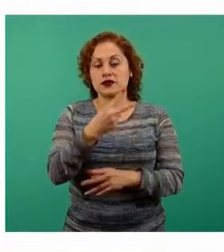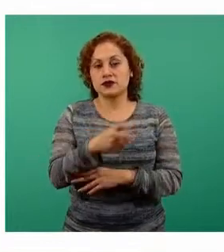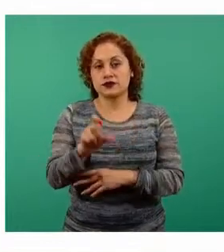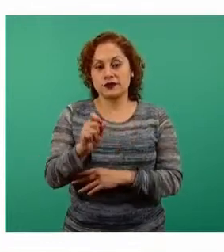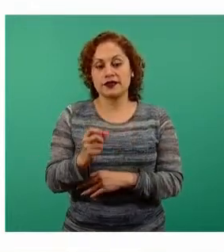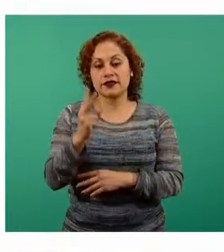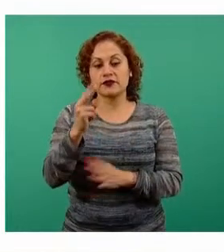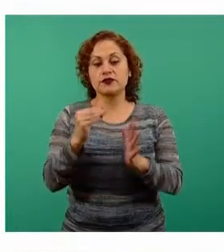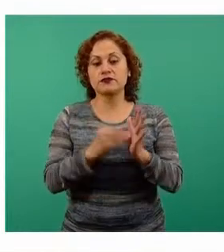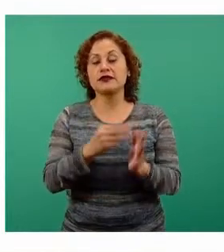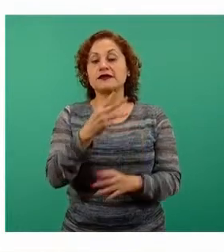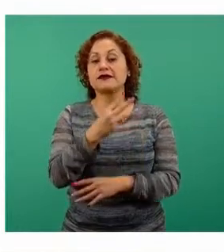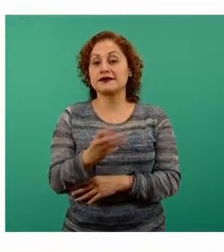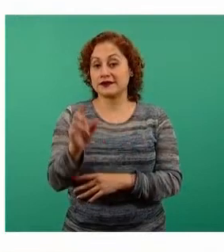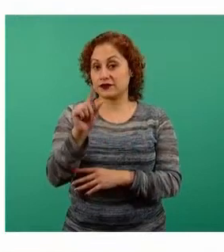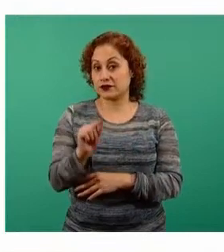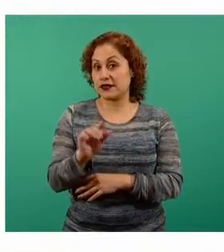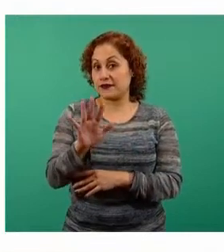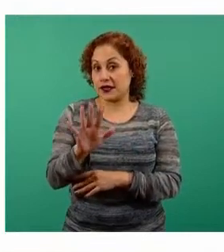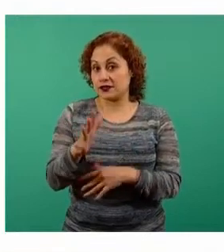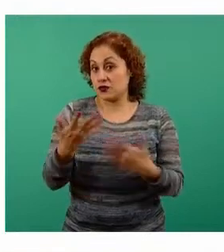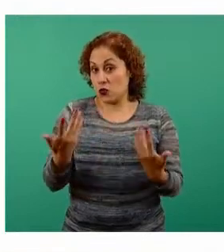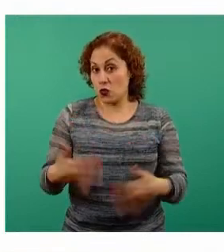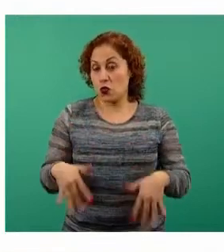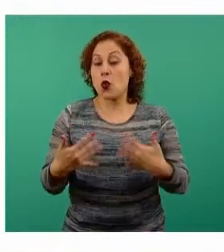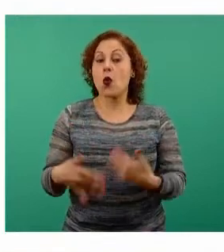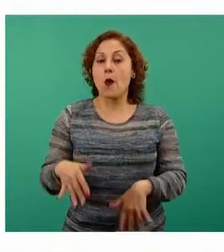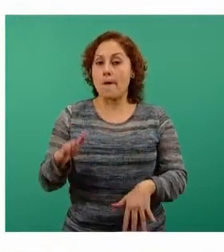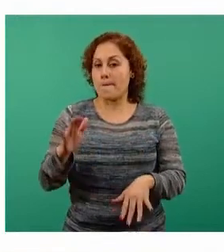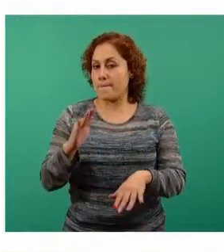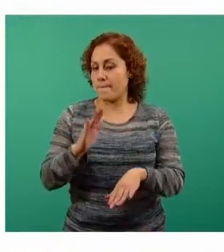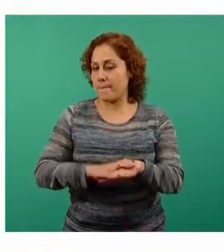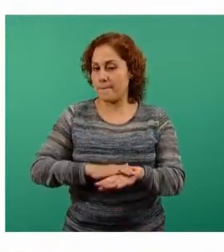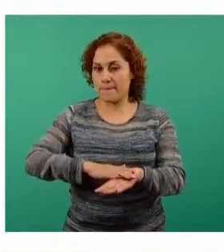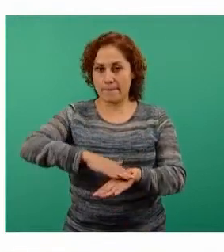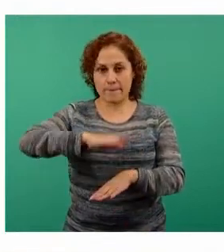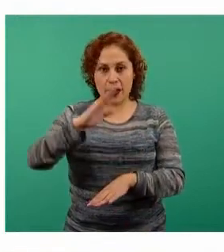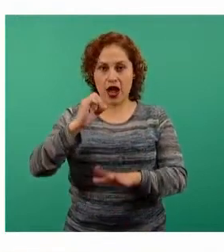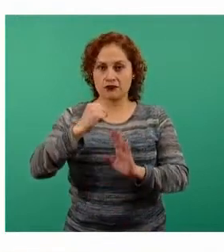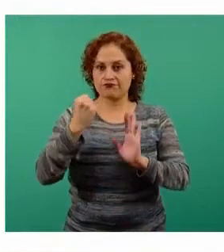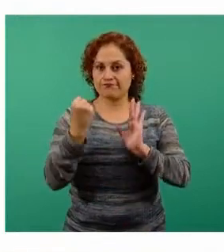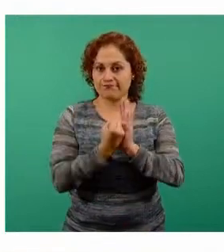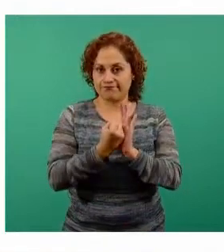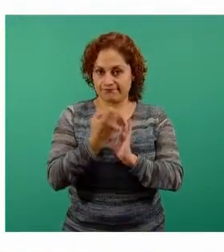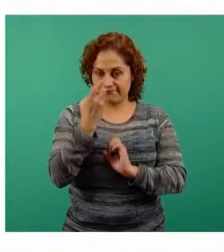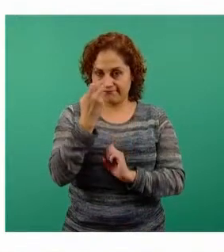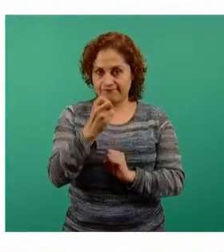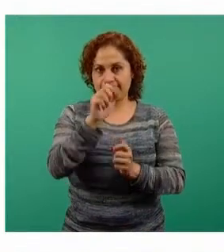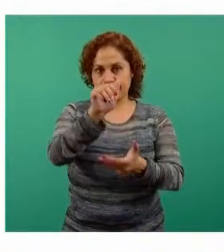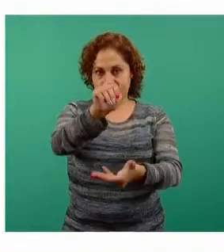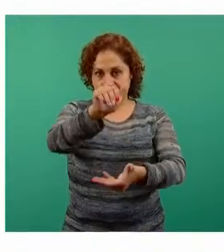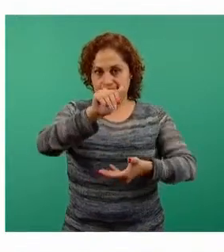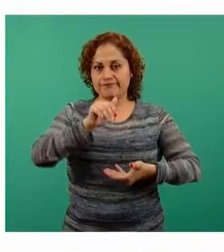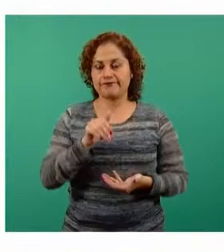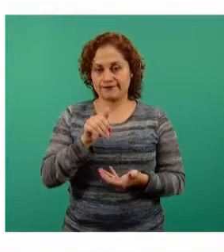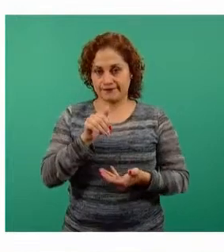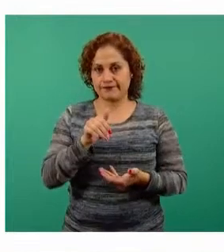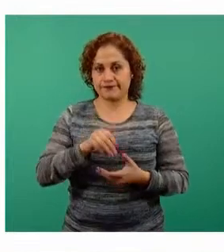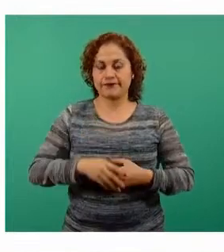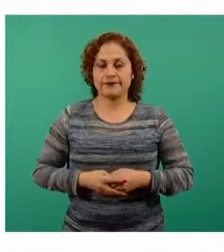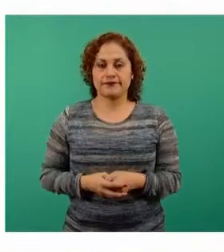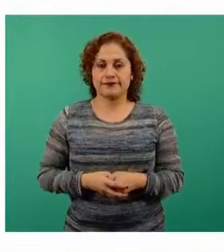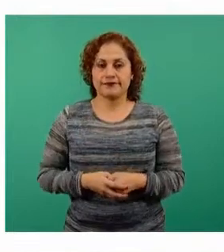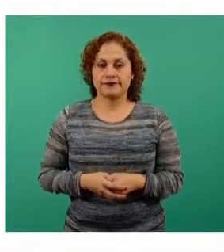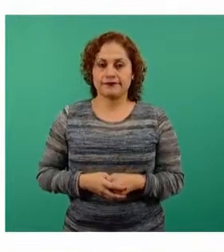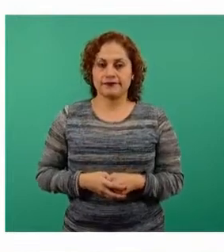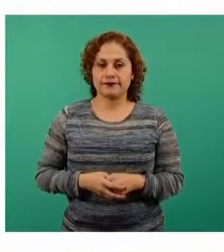3.222.375. Es por mucho la mayor cantidad de tipo y fabricante de vacuna que hemos recibido